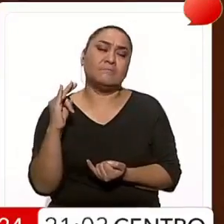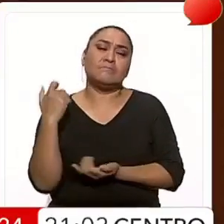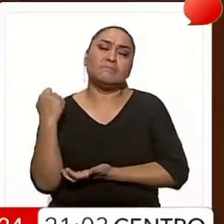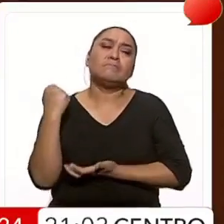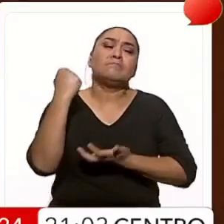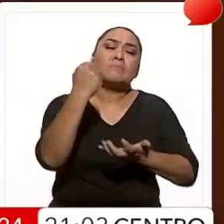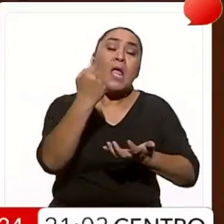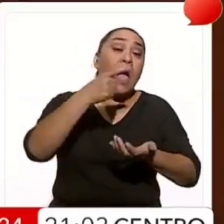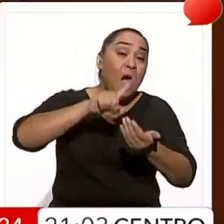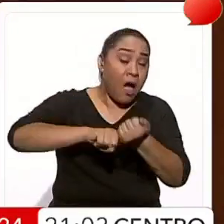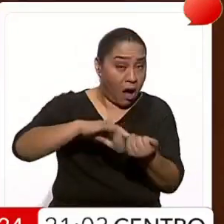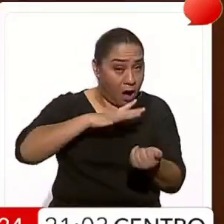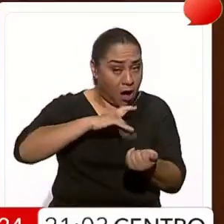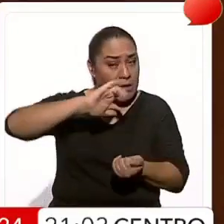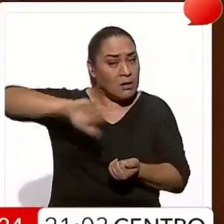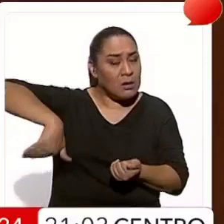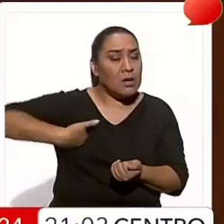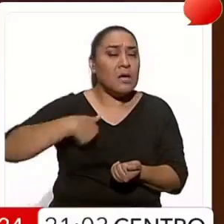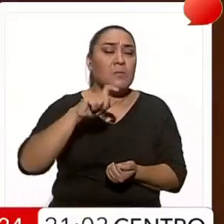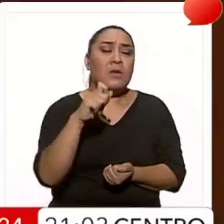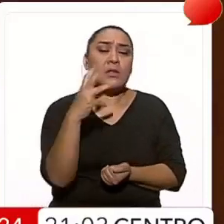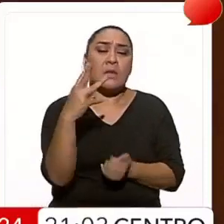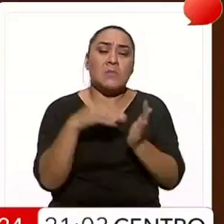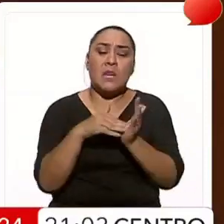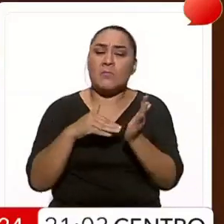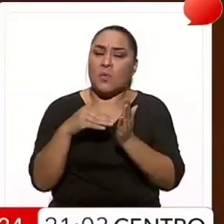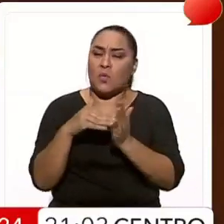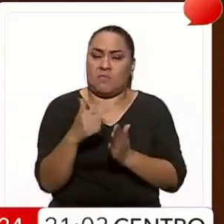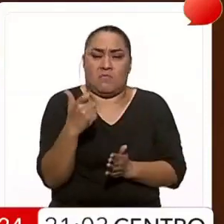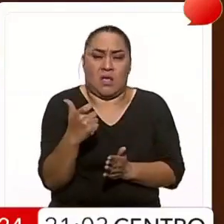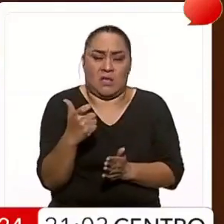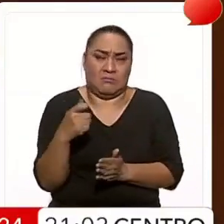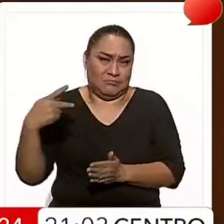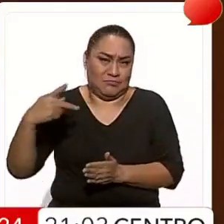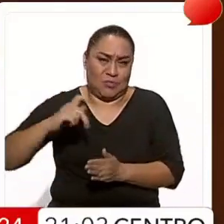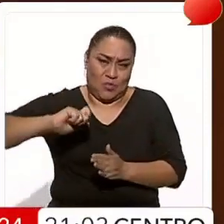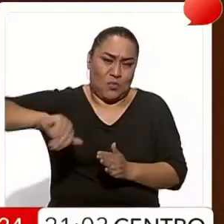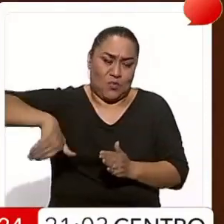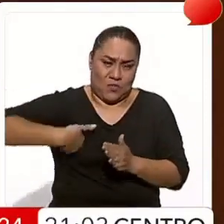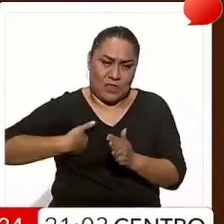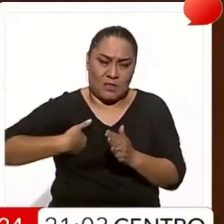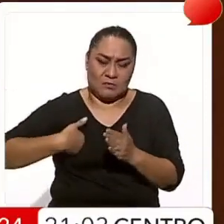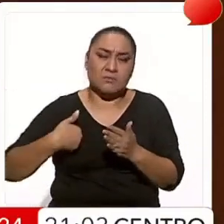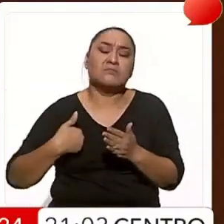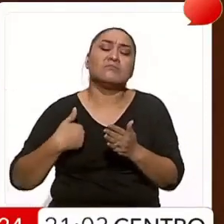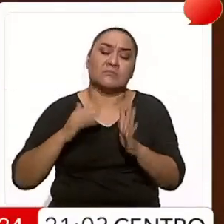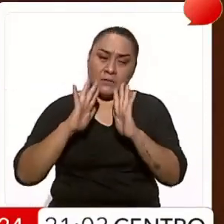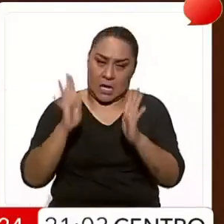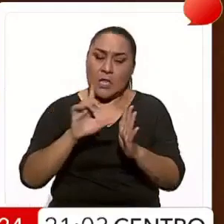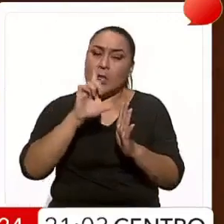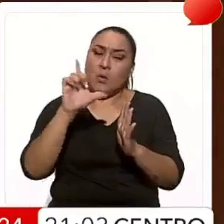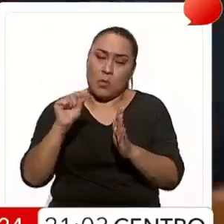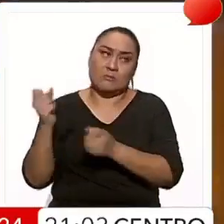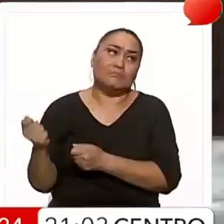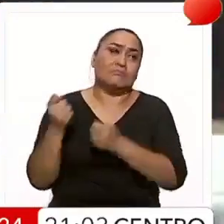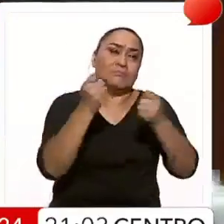parte de los 23.000 millones de pesos que tienen los fideicomisos y que van a ser enterados a la